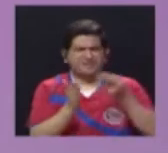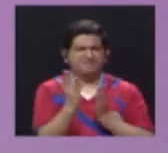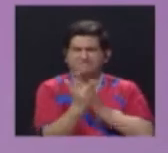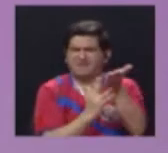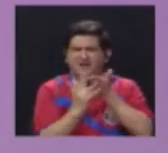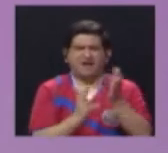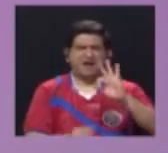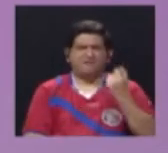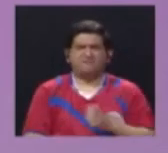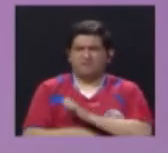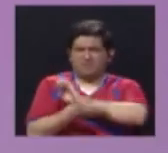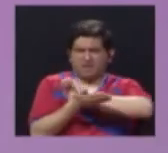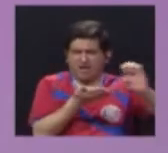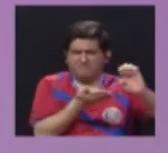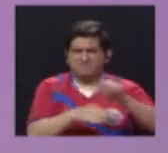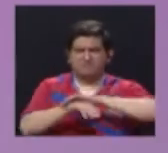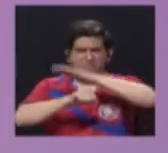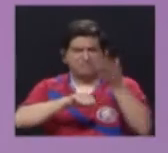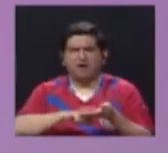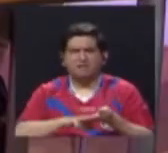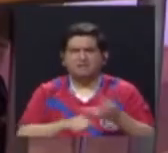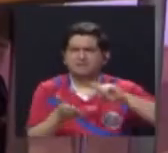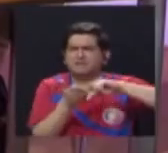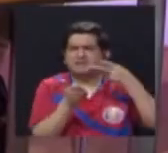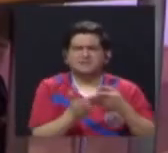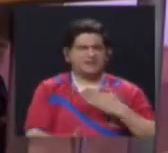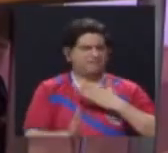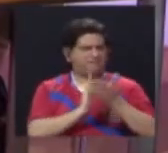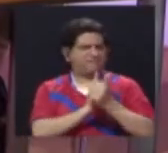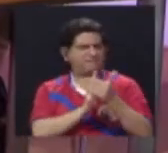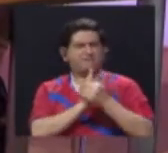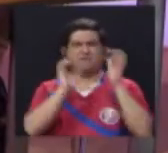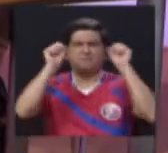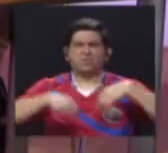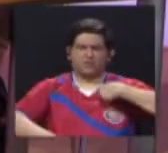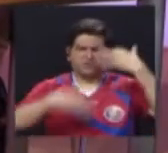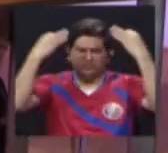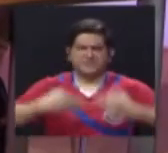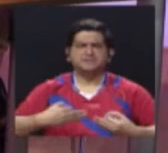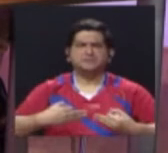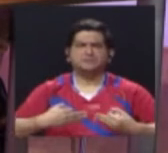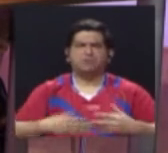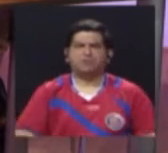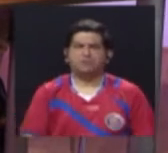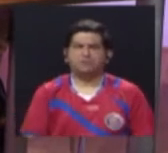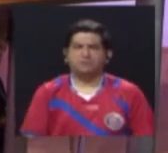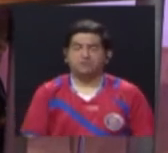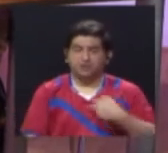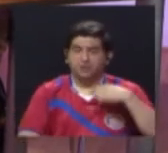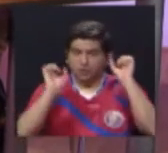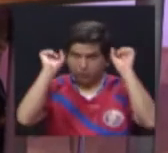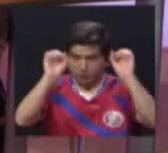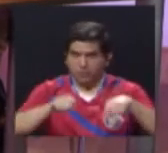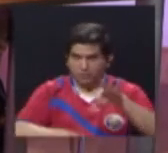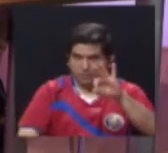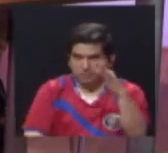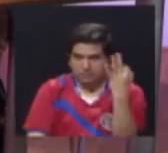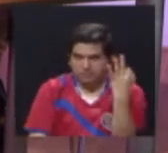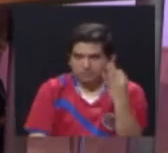a métodos anticonceptivos qué significa eso en mi capacidad para tomar decisiones y poder